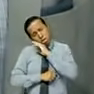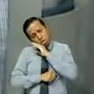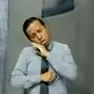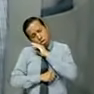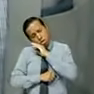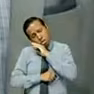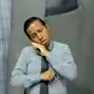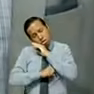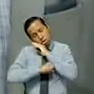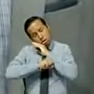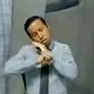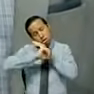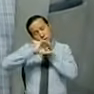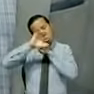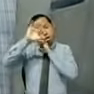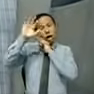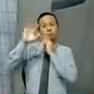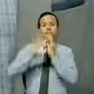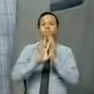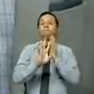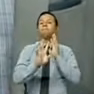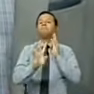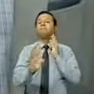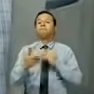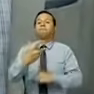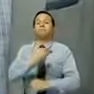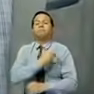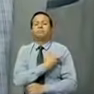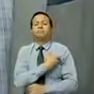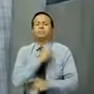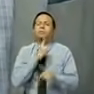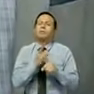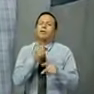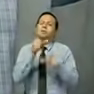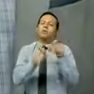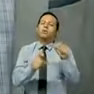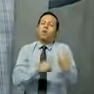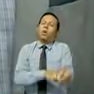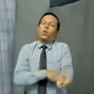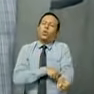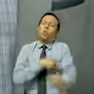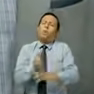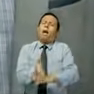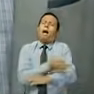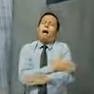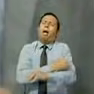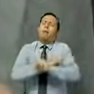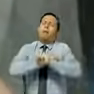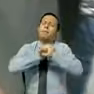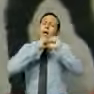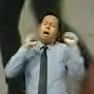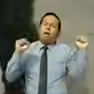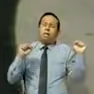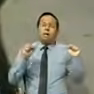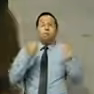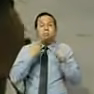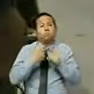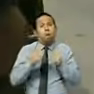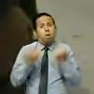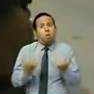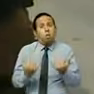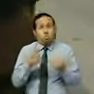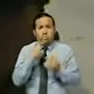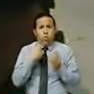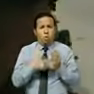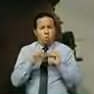vacunamos durante todo el día. Las personas acostumbran a tratar de hacer una fila desde muy temprano, pero si usted viene ya a las 4 de la tarde, ya no hay fila,